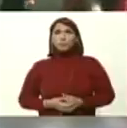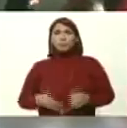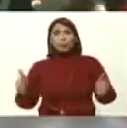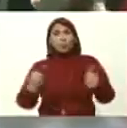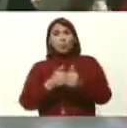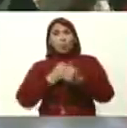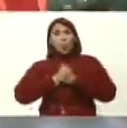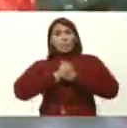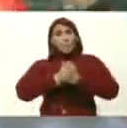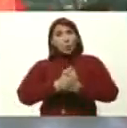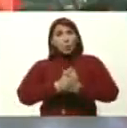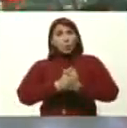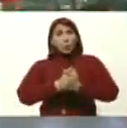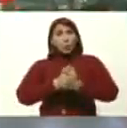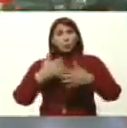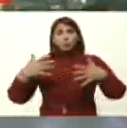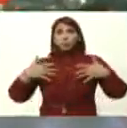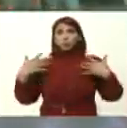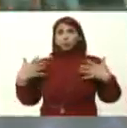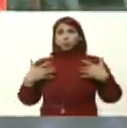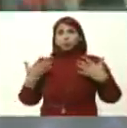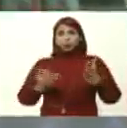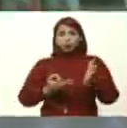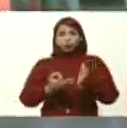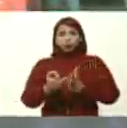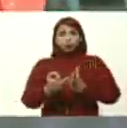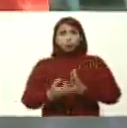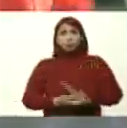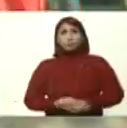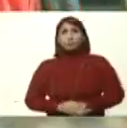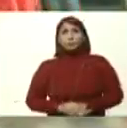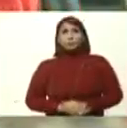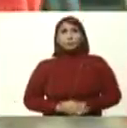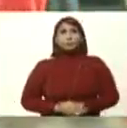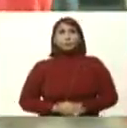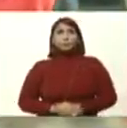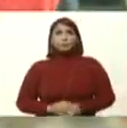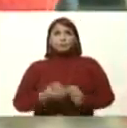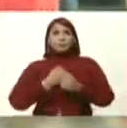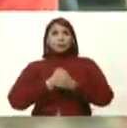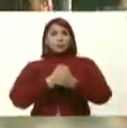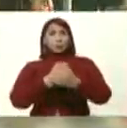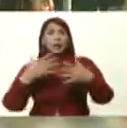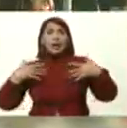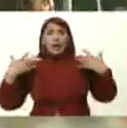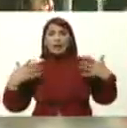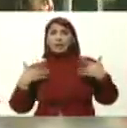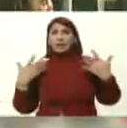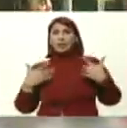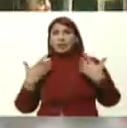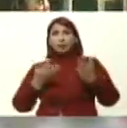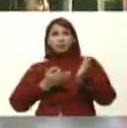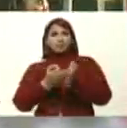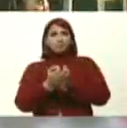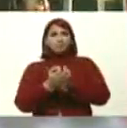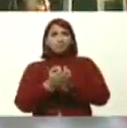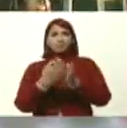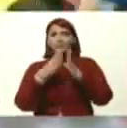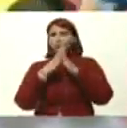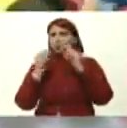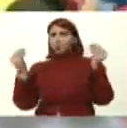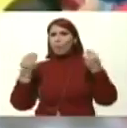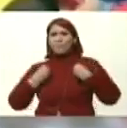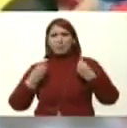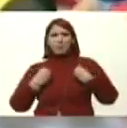amor, alegría y lealtad, amor, alegría y lealtad para todo en la vida, una